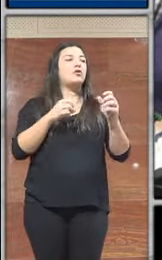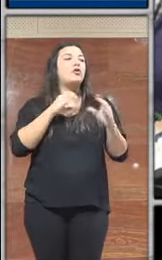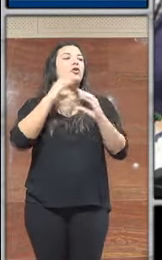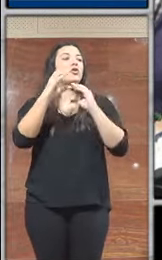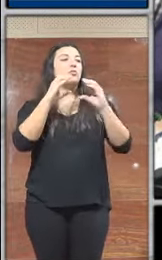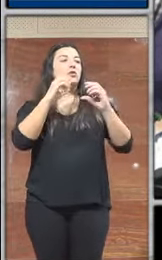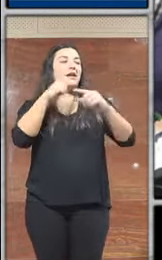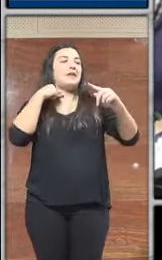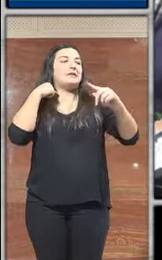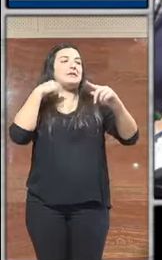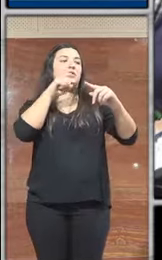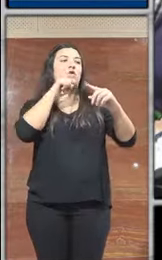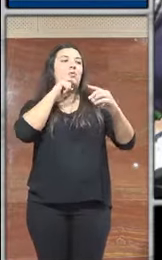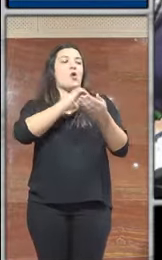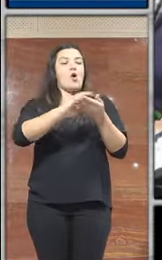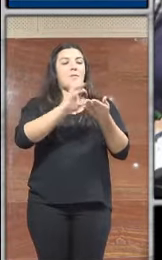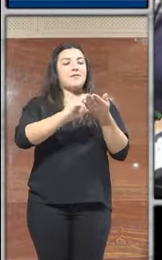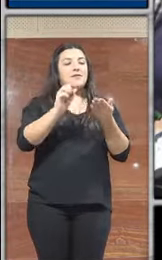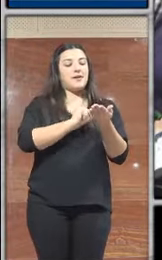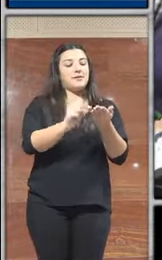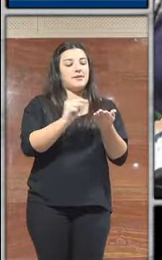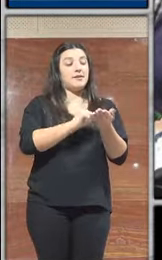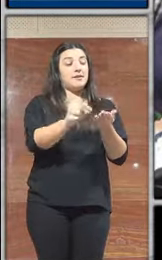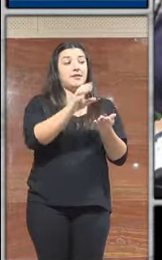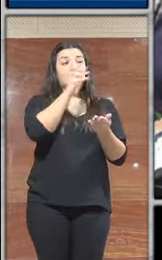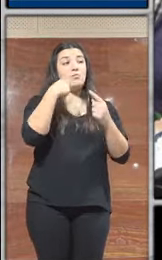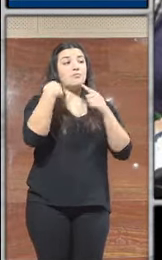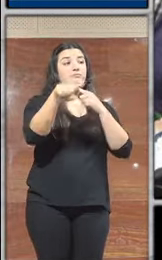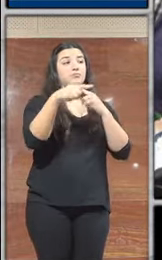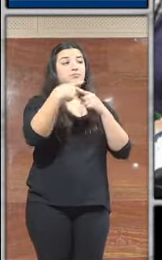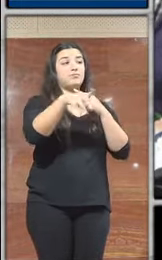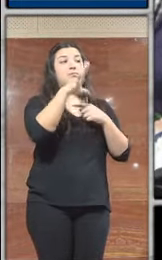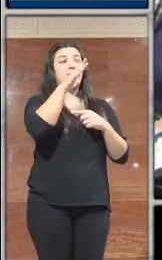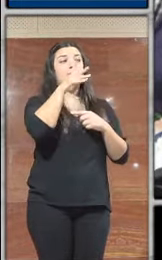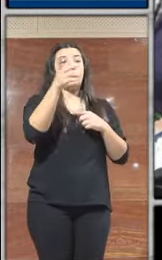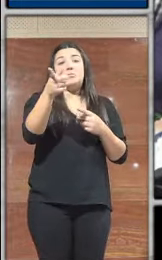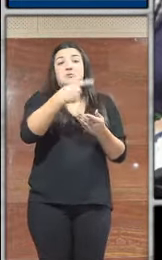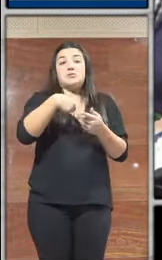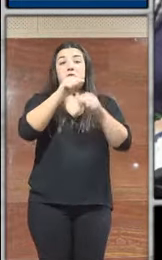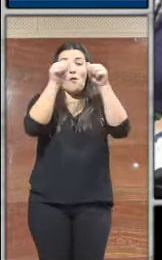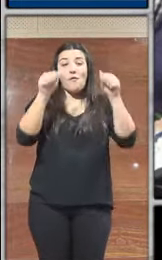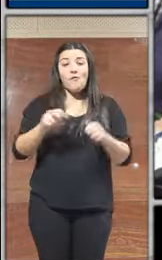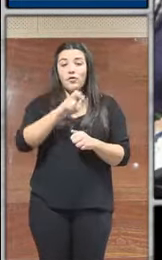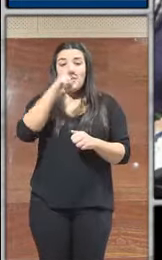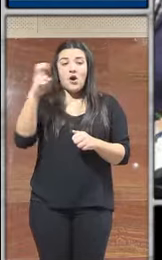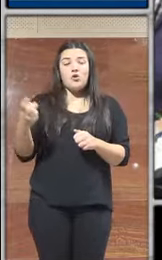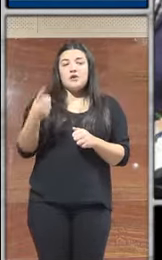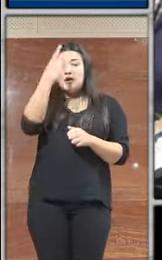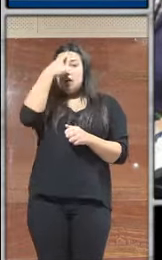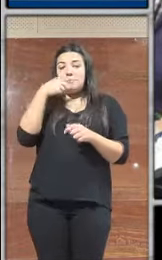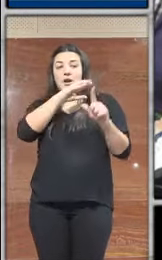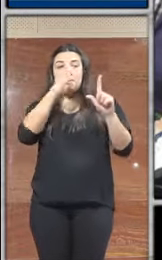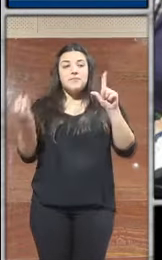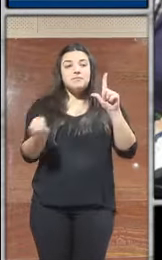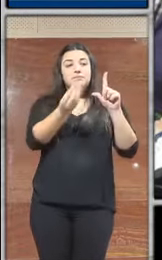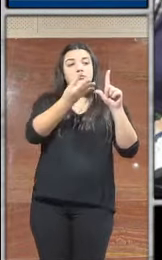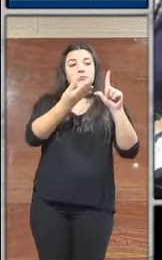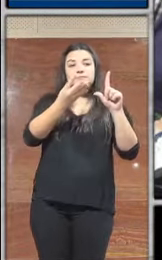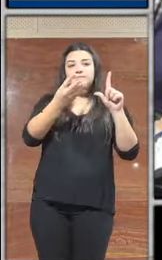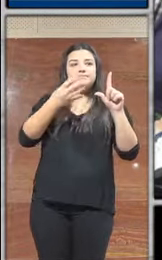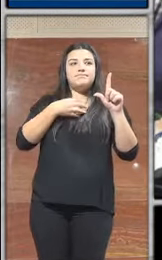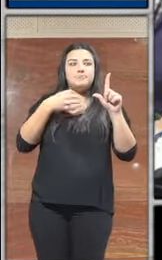mensajes escritos porque no conseguimos de ninguna manera poner un pictograma en estas páginas